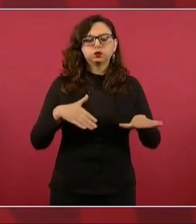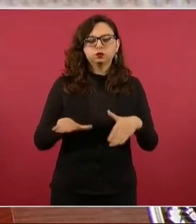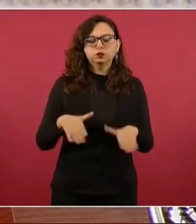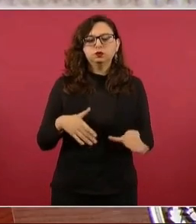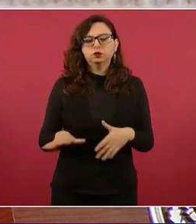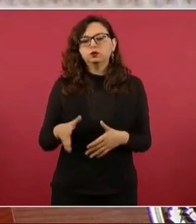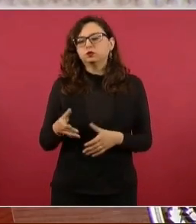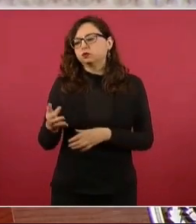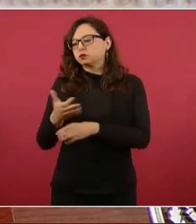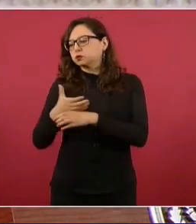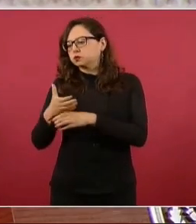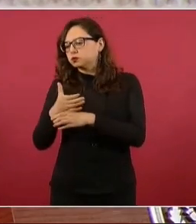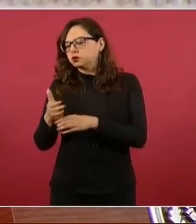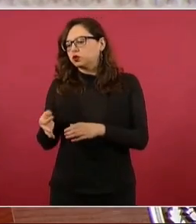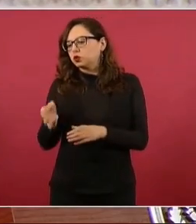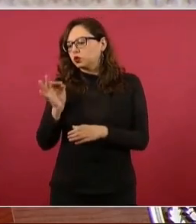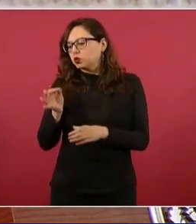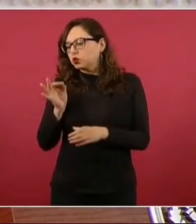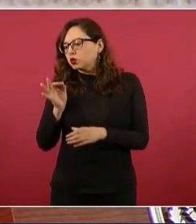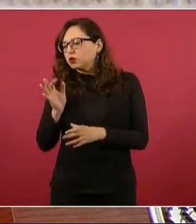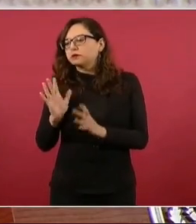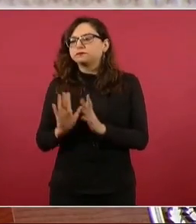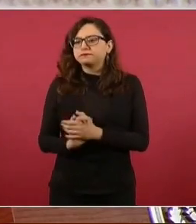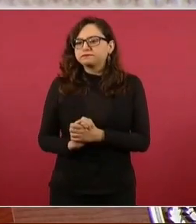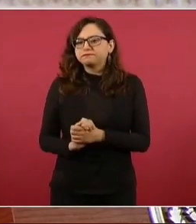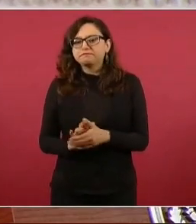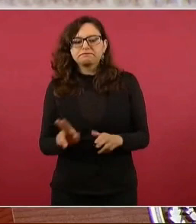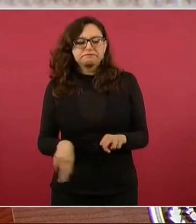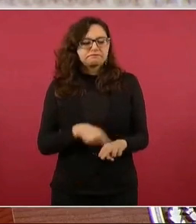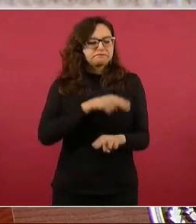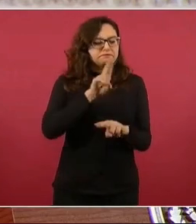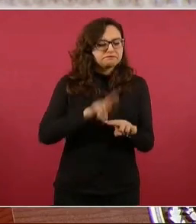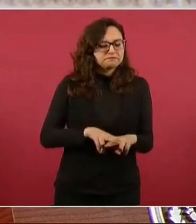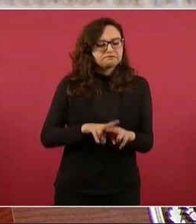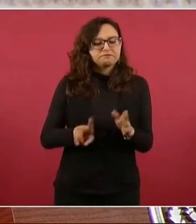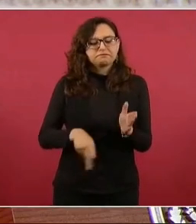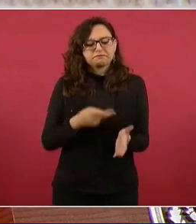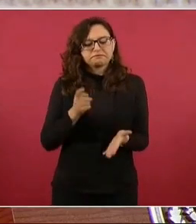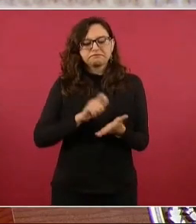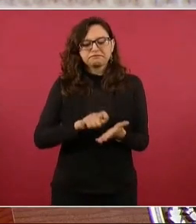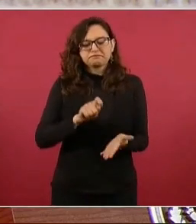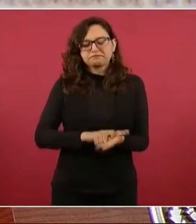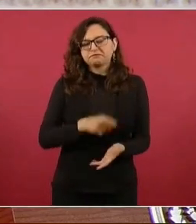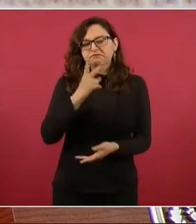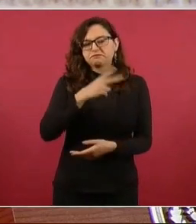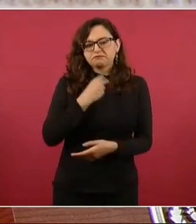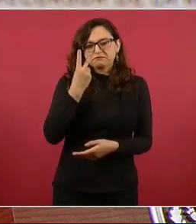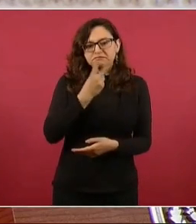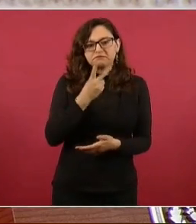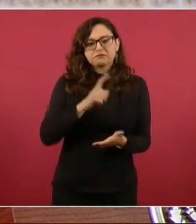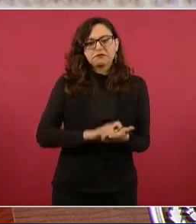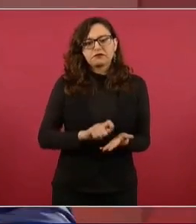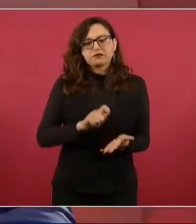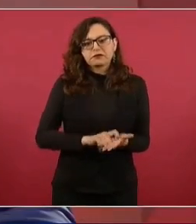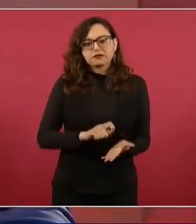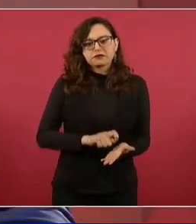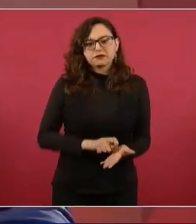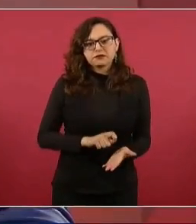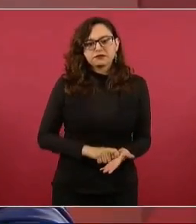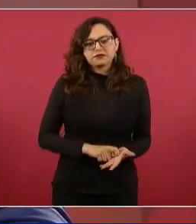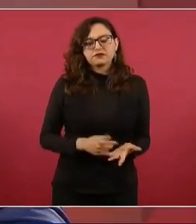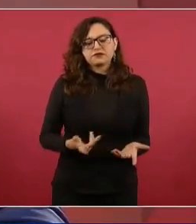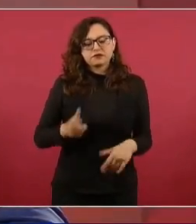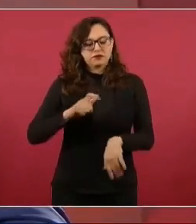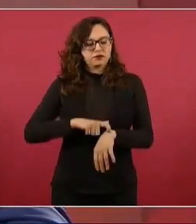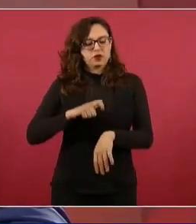me tomo un café, me vuelvo a sentar otras 2 horas, y ya viene siendo la hora